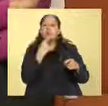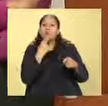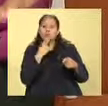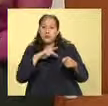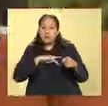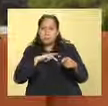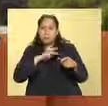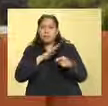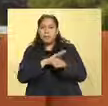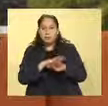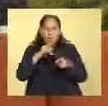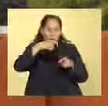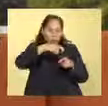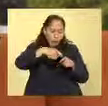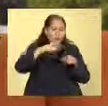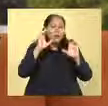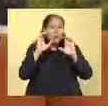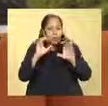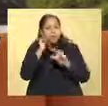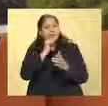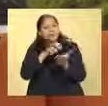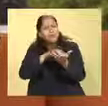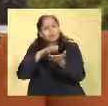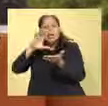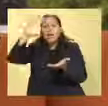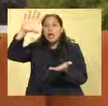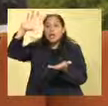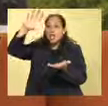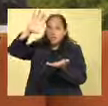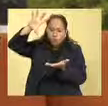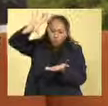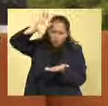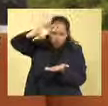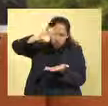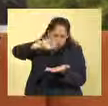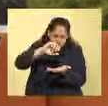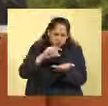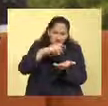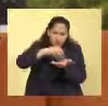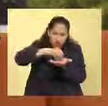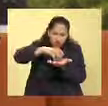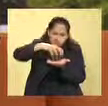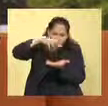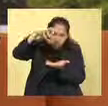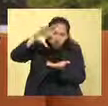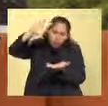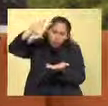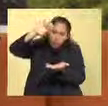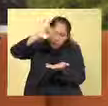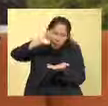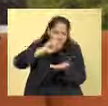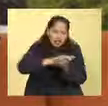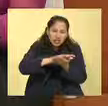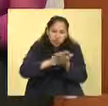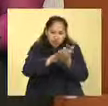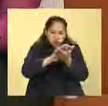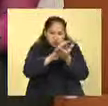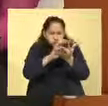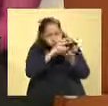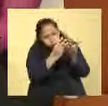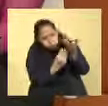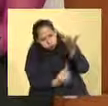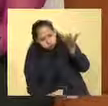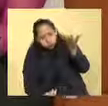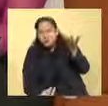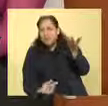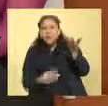que vamos a utilizar, entonces hay que ser muy cuidadosos. En el champú y en el enjuague también, muchas veces las personas agarran hasta se